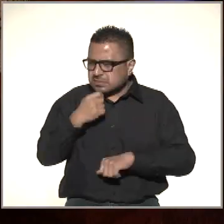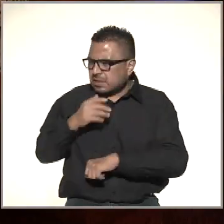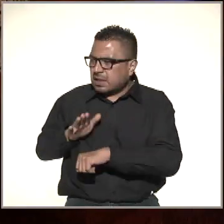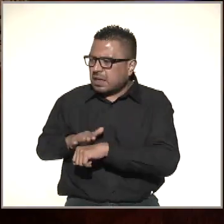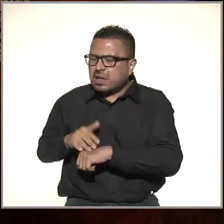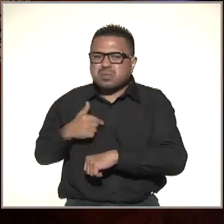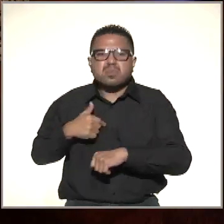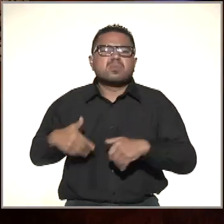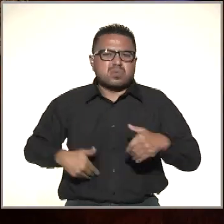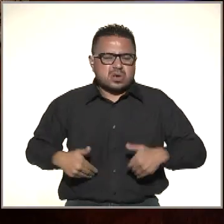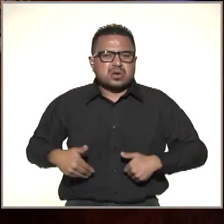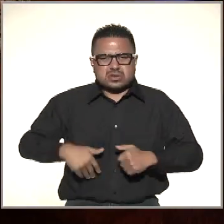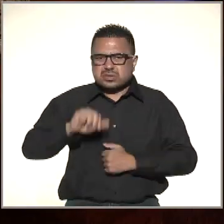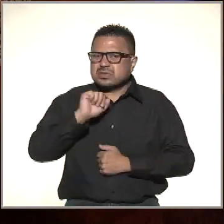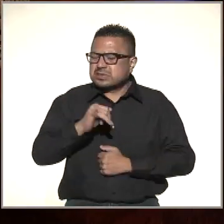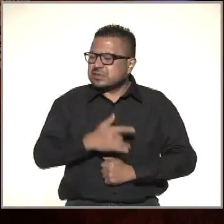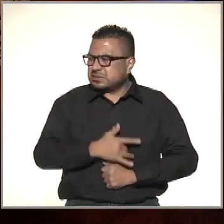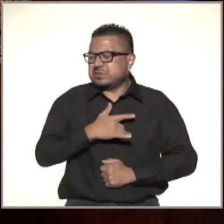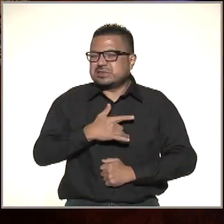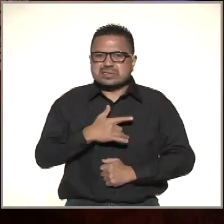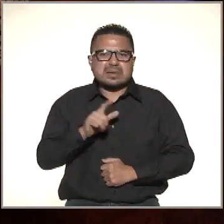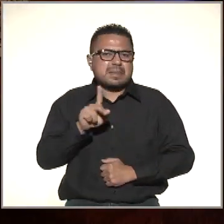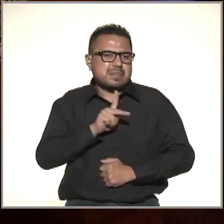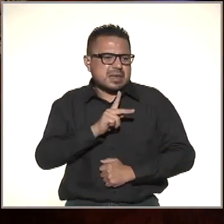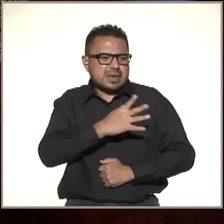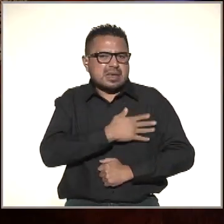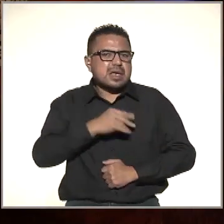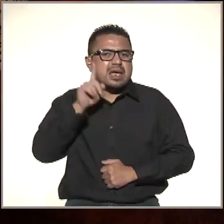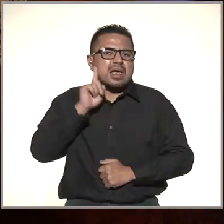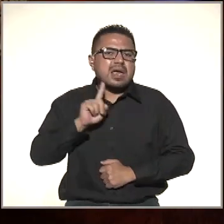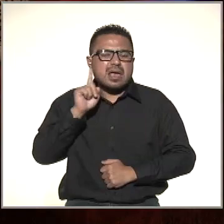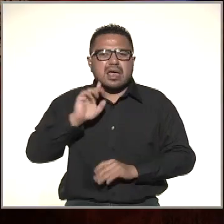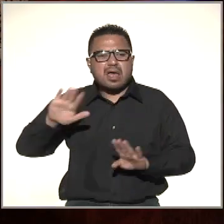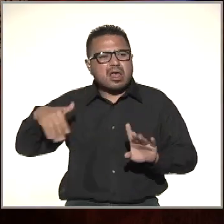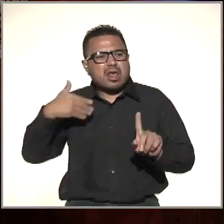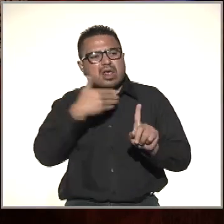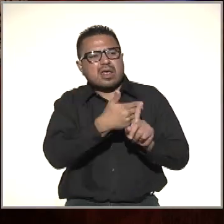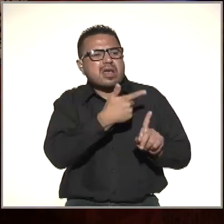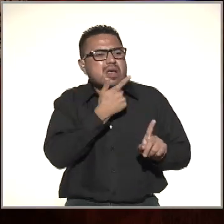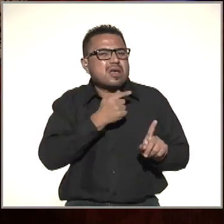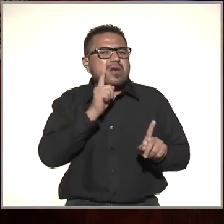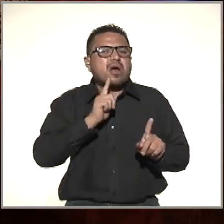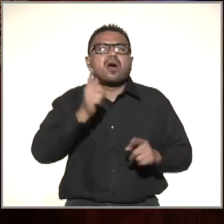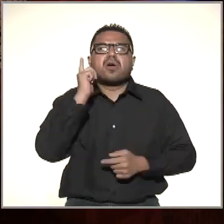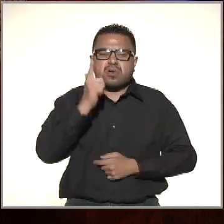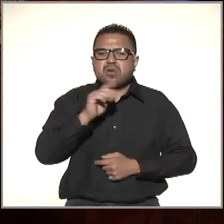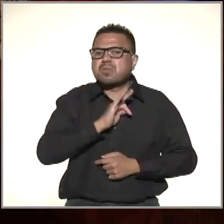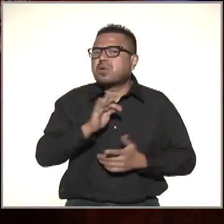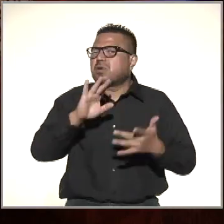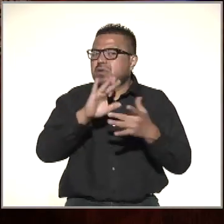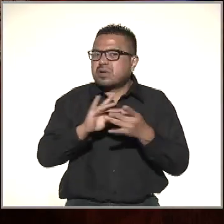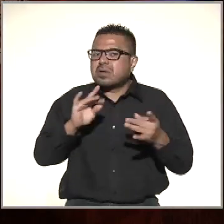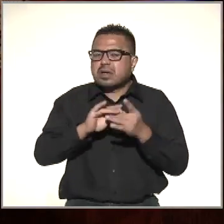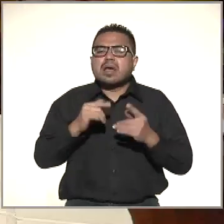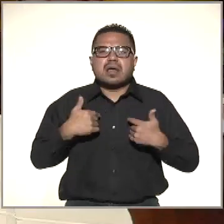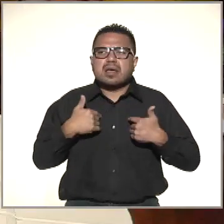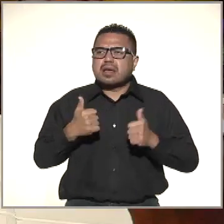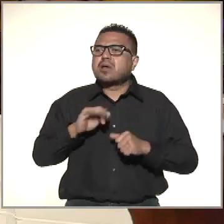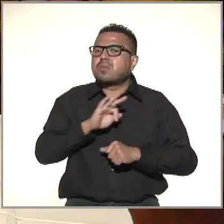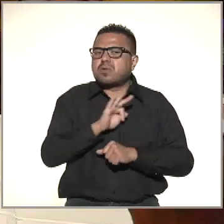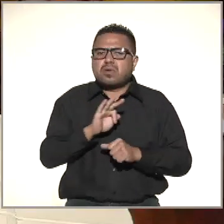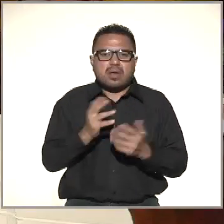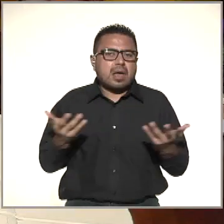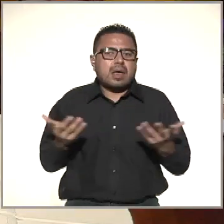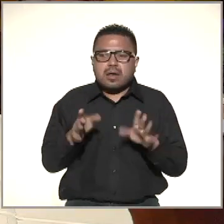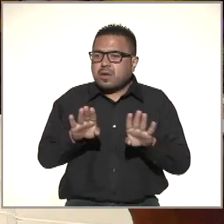molestan. Me irrita mucho cuando mi hija hablan de mi hija o de mi hijo y ojalá puedan comentarlo para entender qué podemos hacer